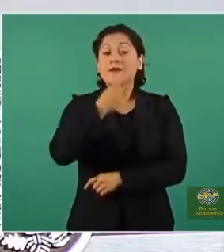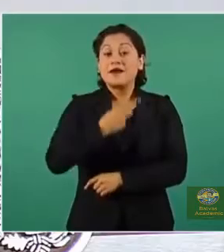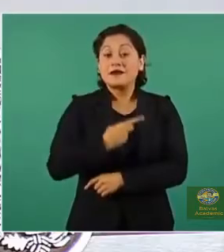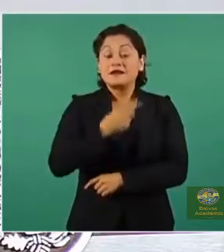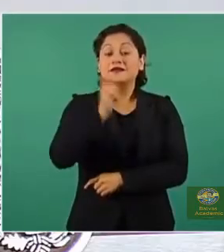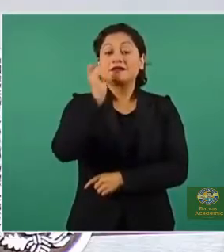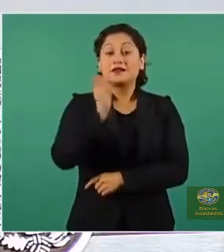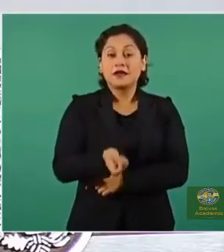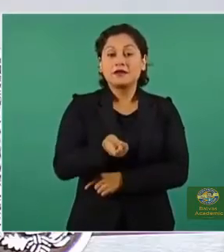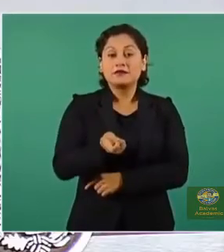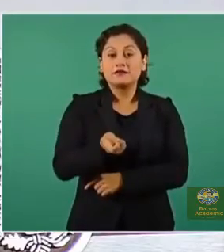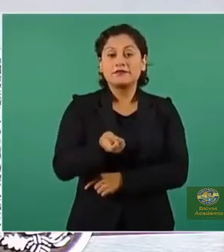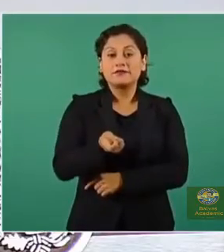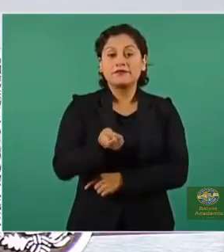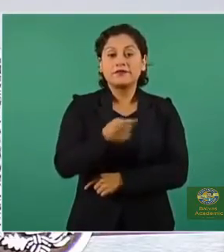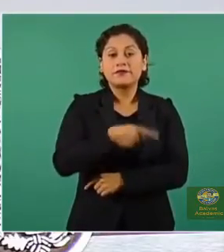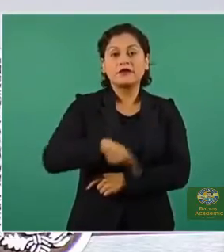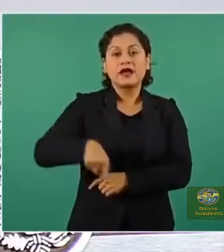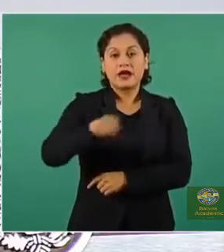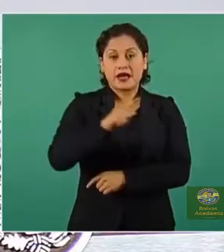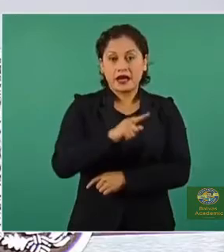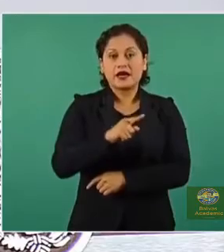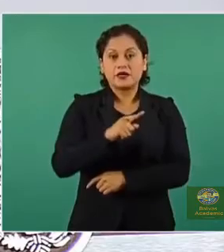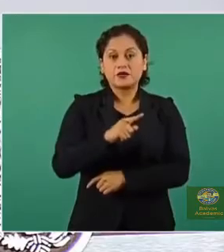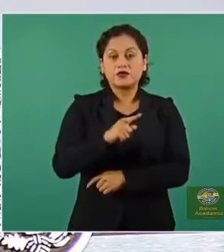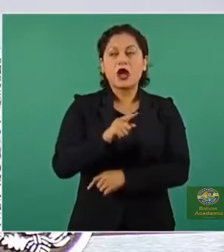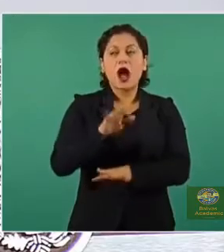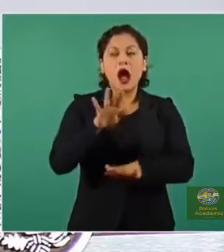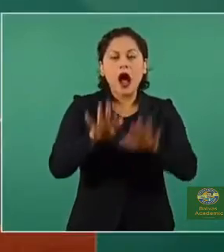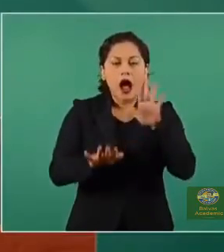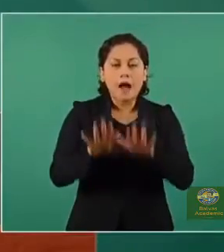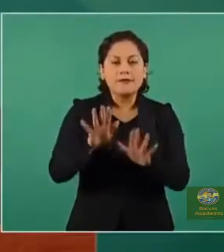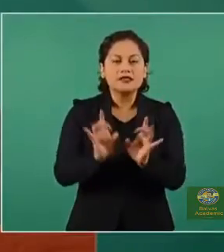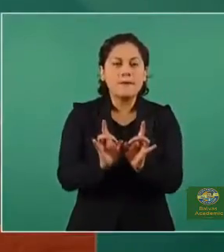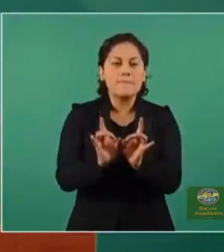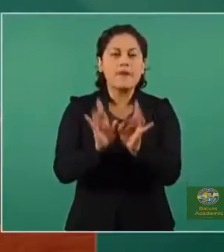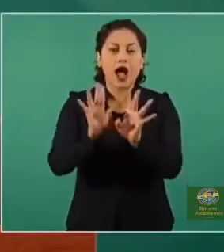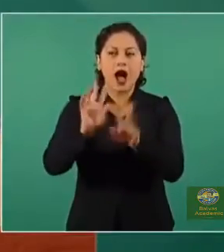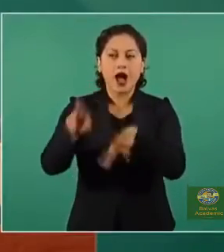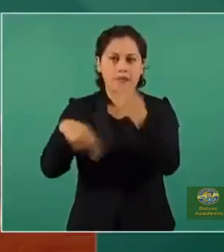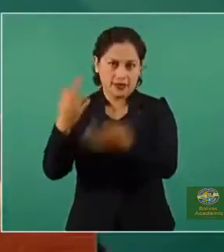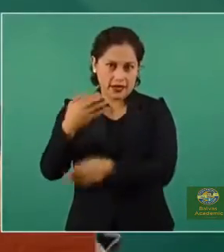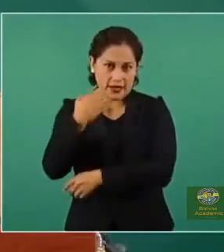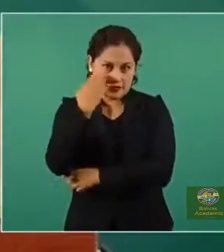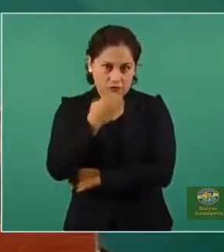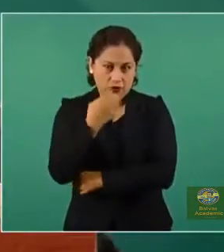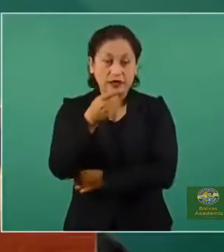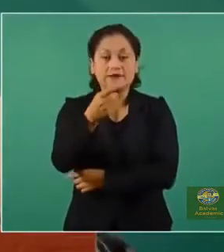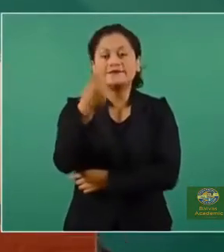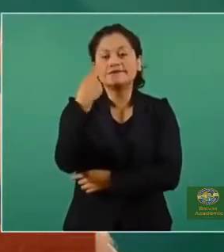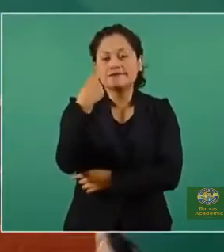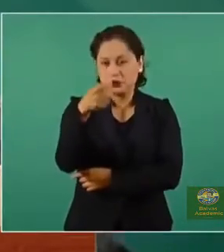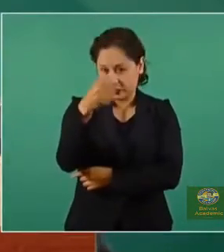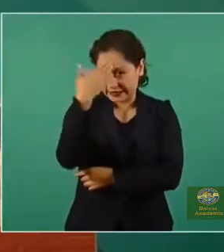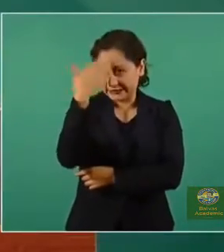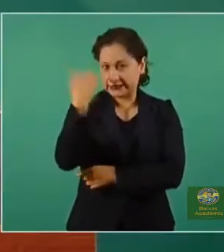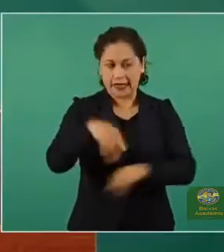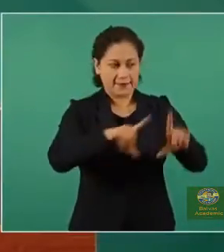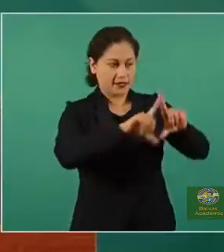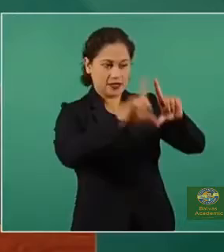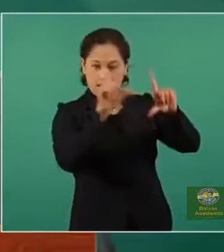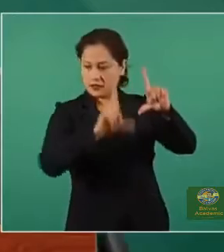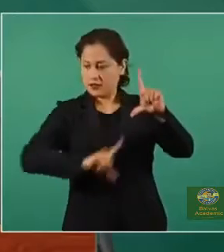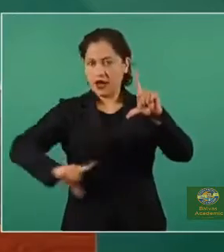que en algún momento regresaron a las aulas. Acuérdense que en este país ha habido diversidad en